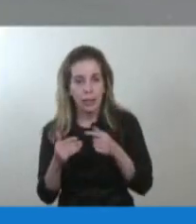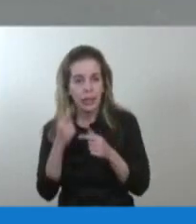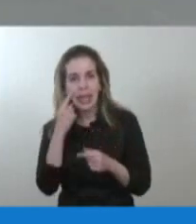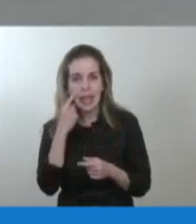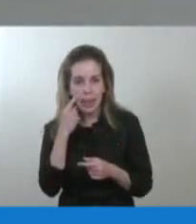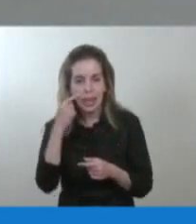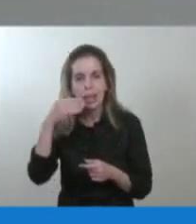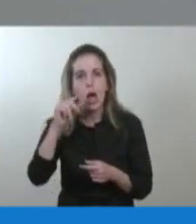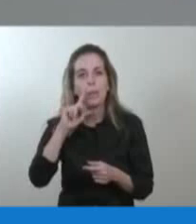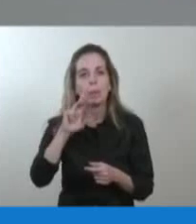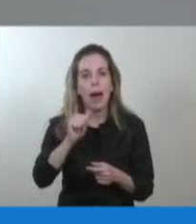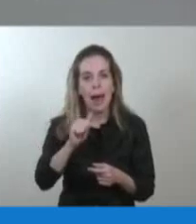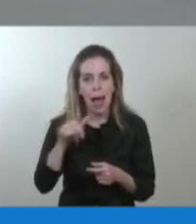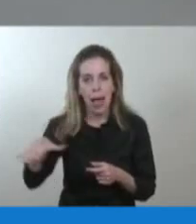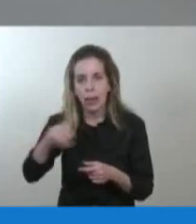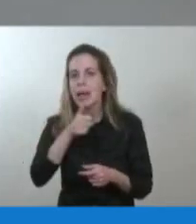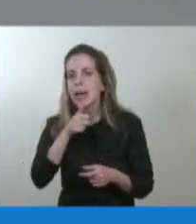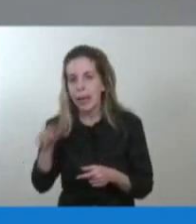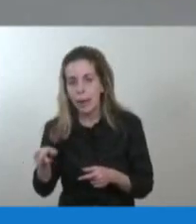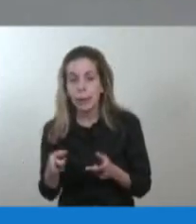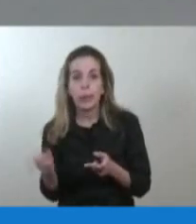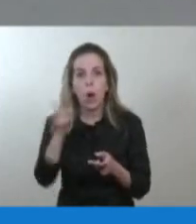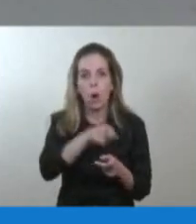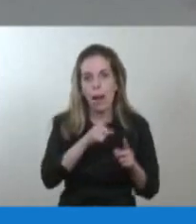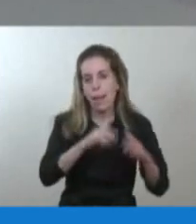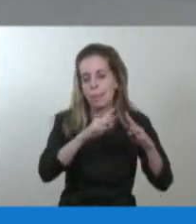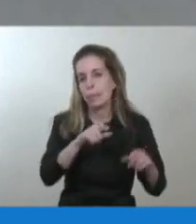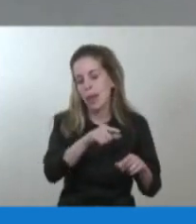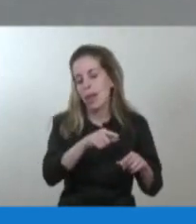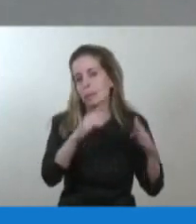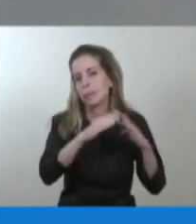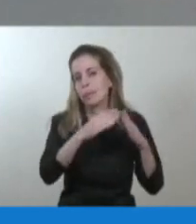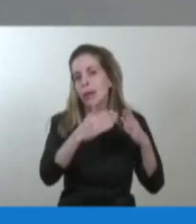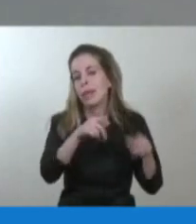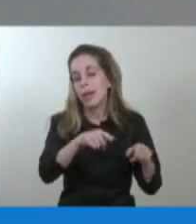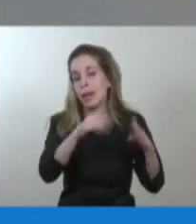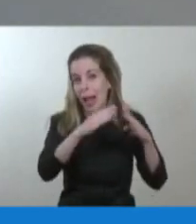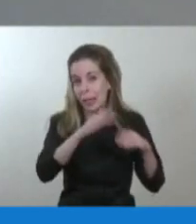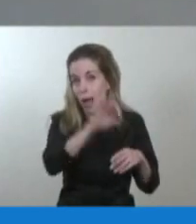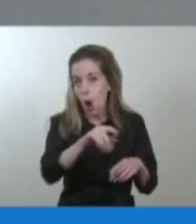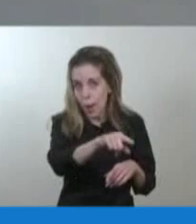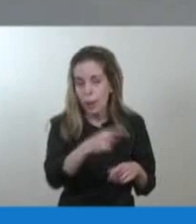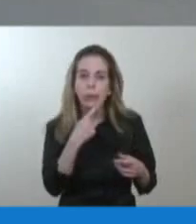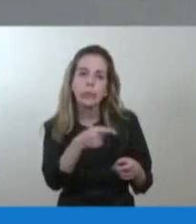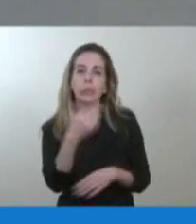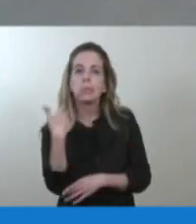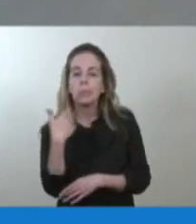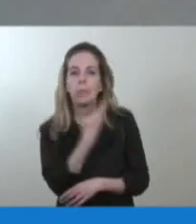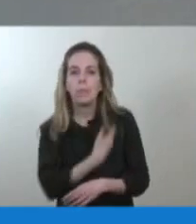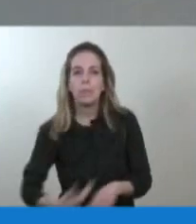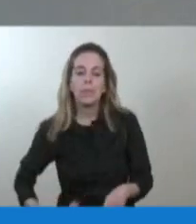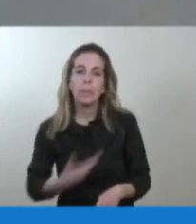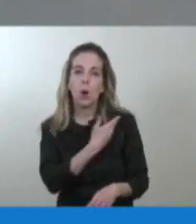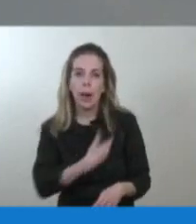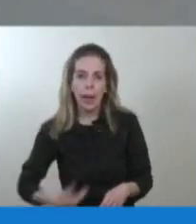la intendenta de quilmes y seguidamente desde la residencia presidencial de olivos escucharemos las palabras del señor